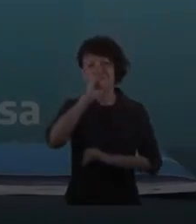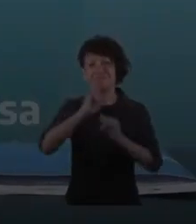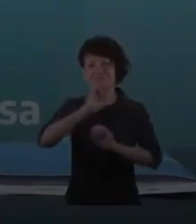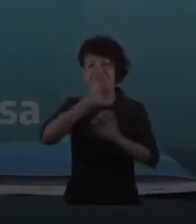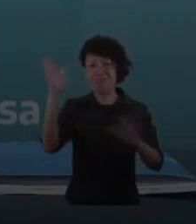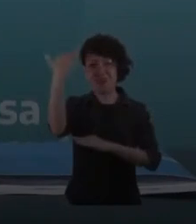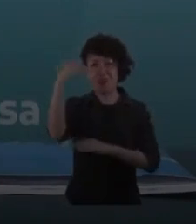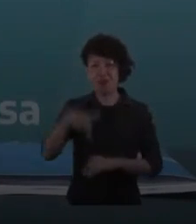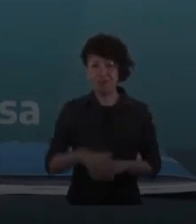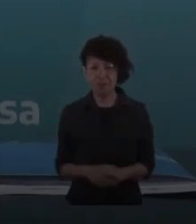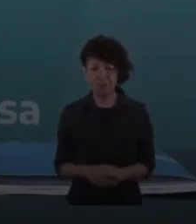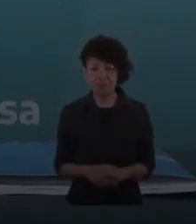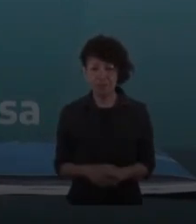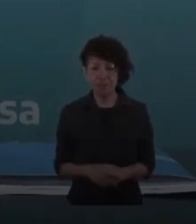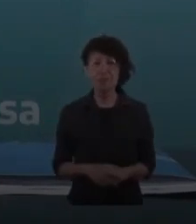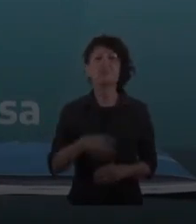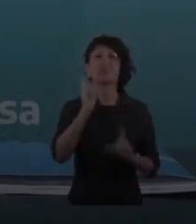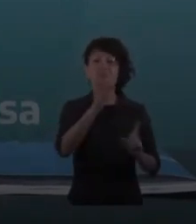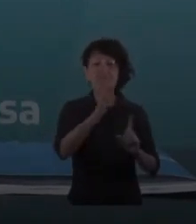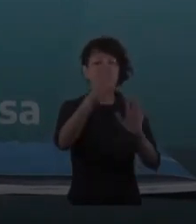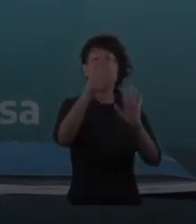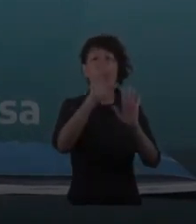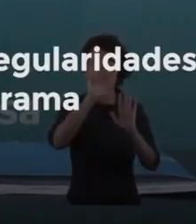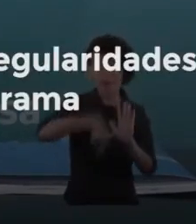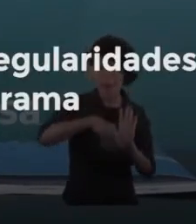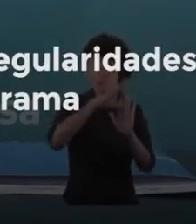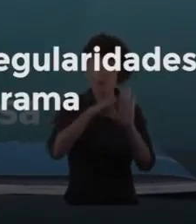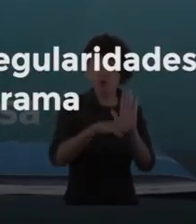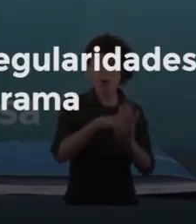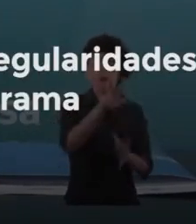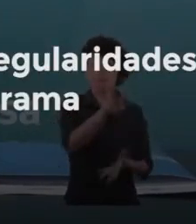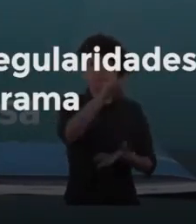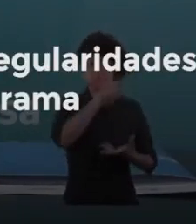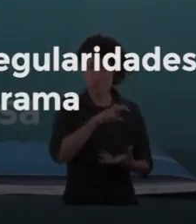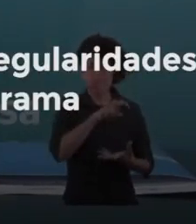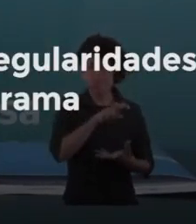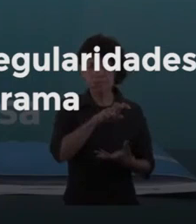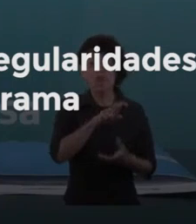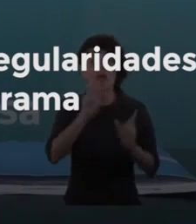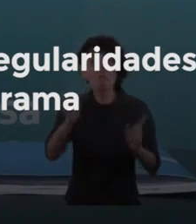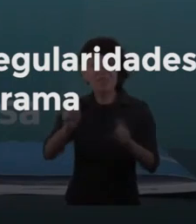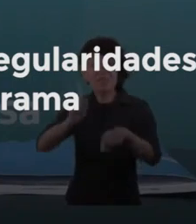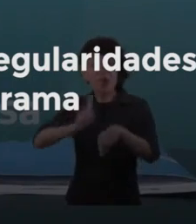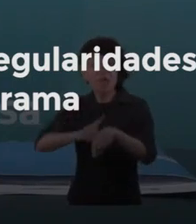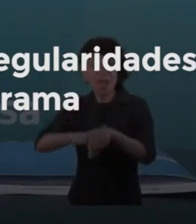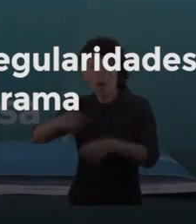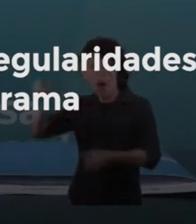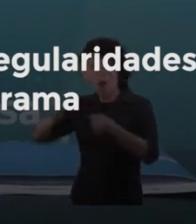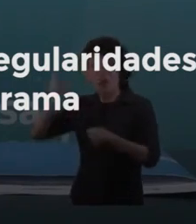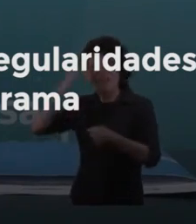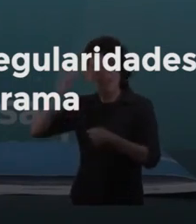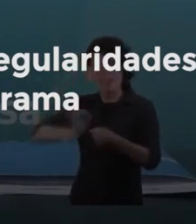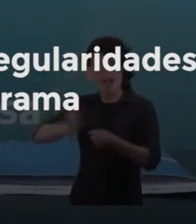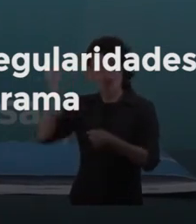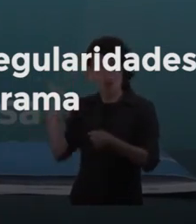no es incompatible la percepción del programa potencial trabajo con el hecho de tener por ejemplo un automóvil de más de 10 años de